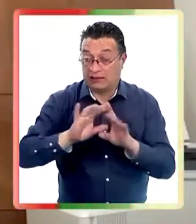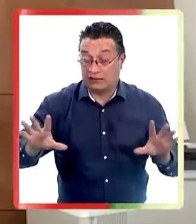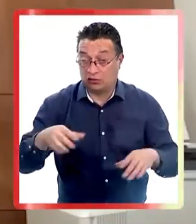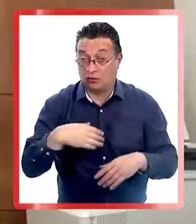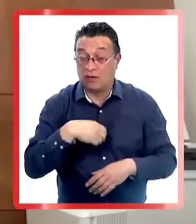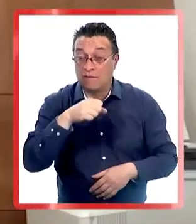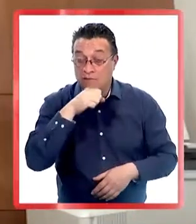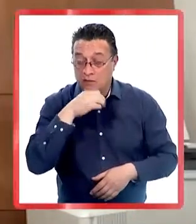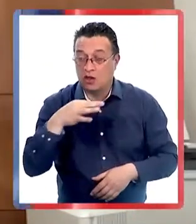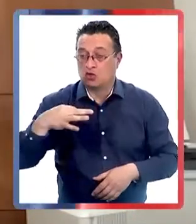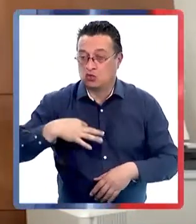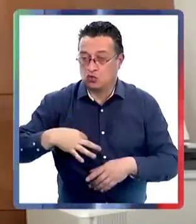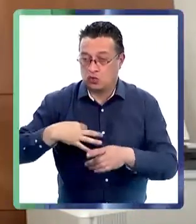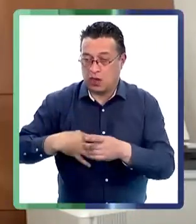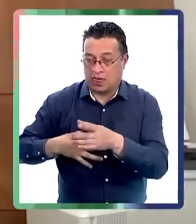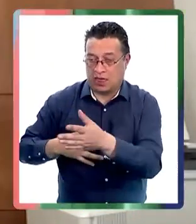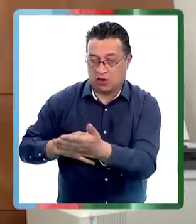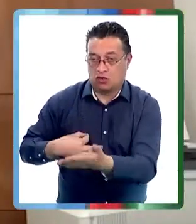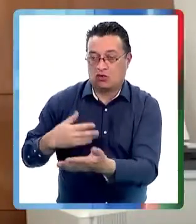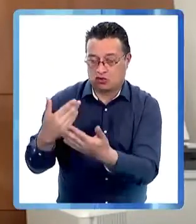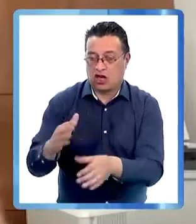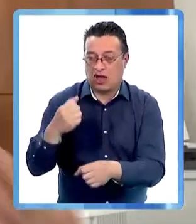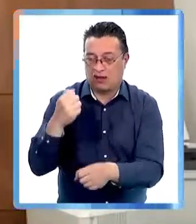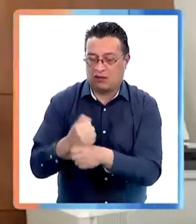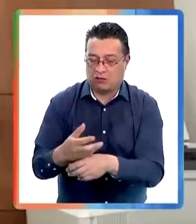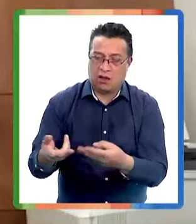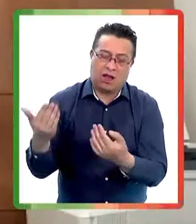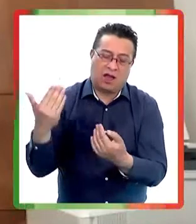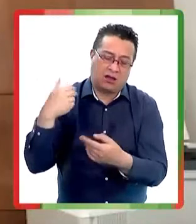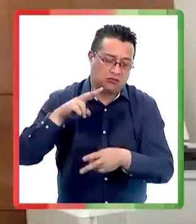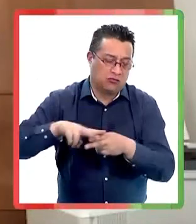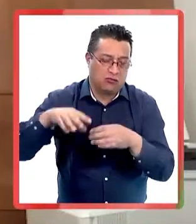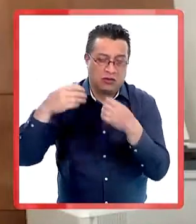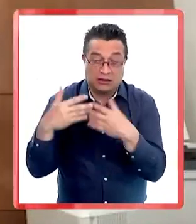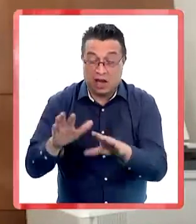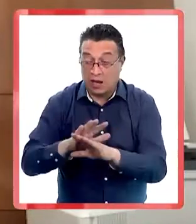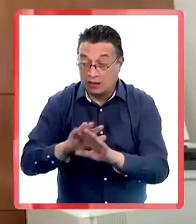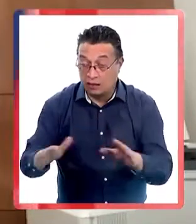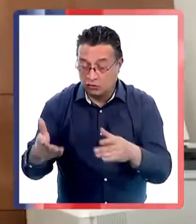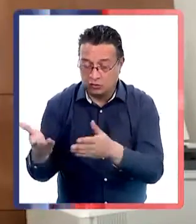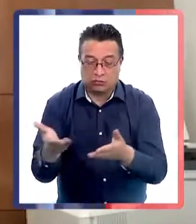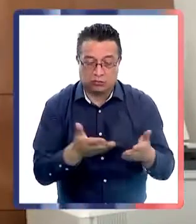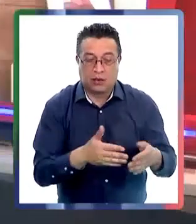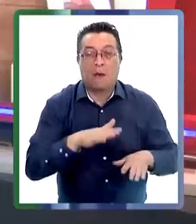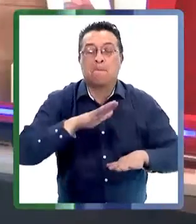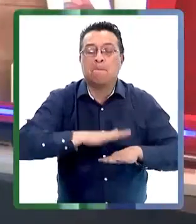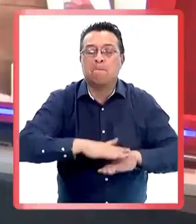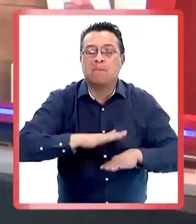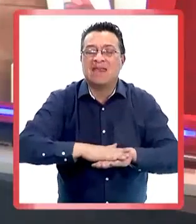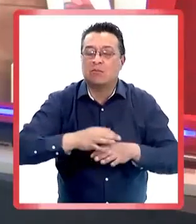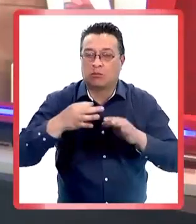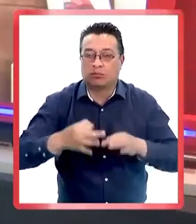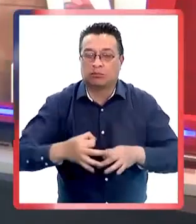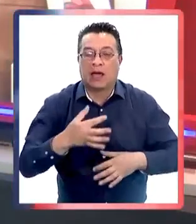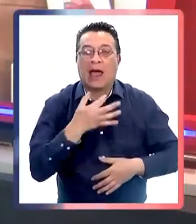en su calidad de ciudadano, de haber aportado a la construcción de la sociedad, tiene un mínimo garantizado. Y